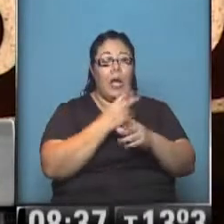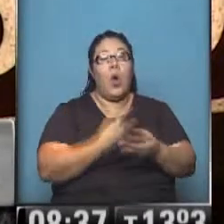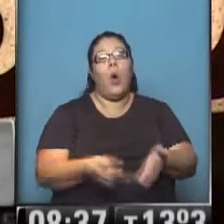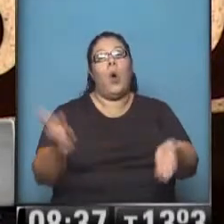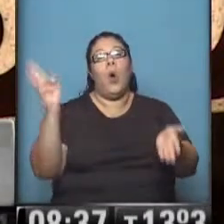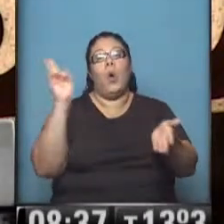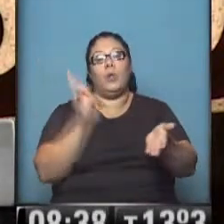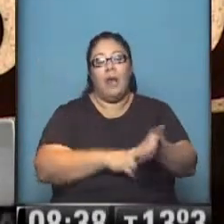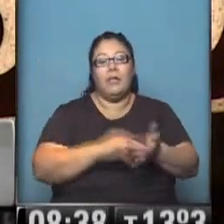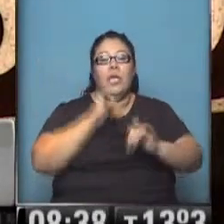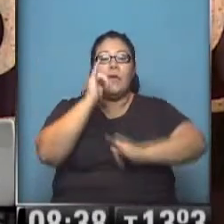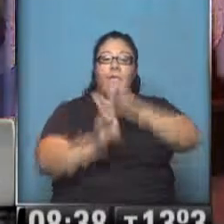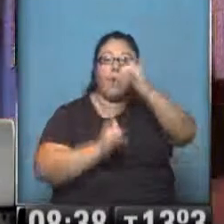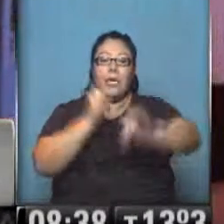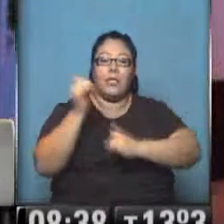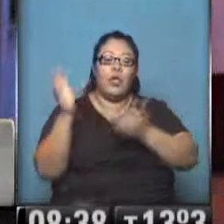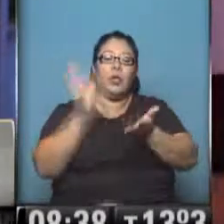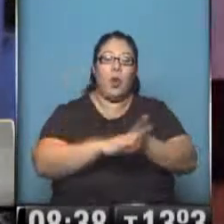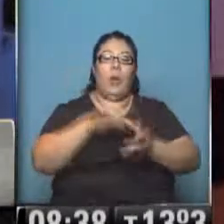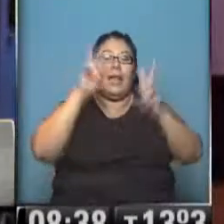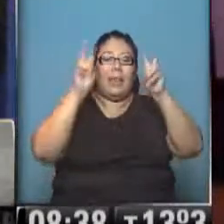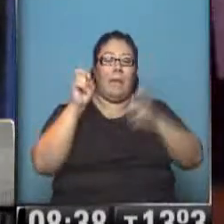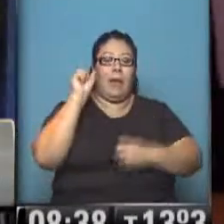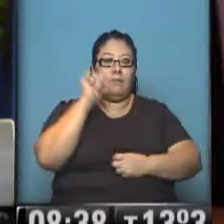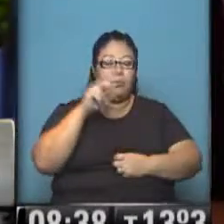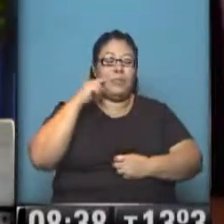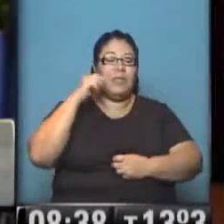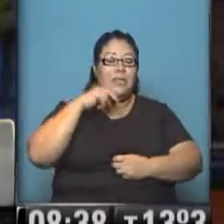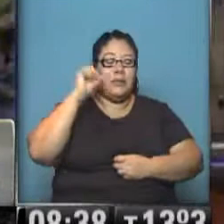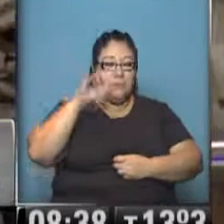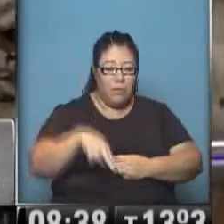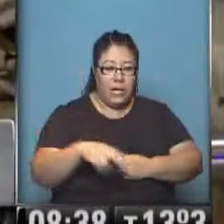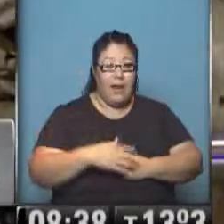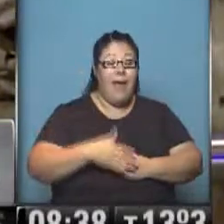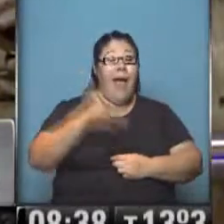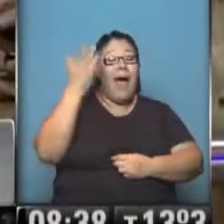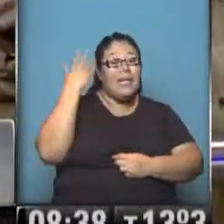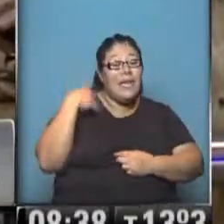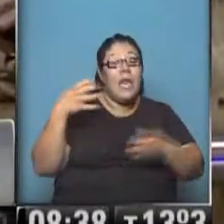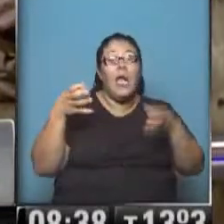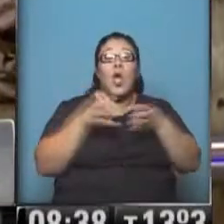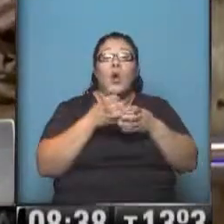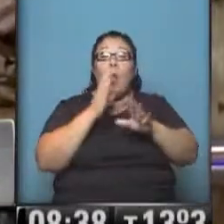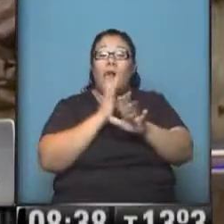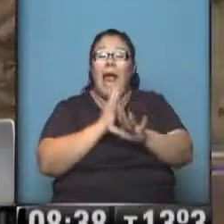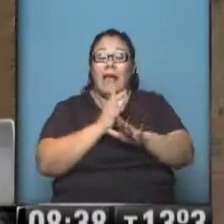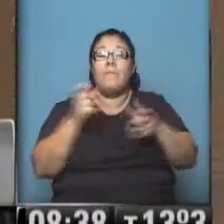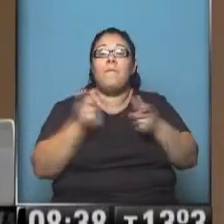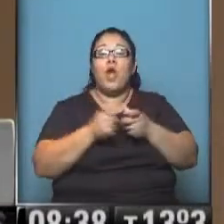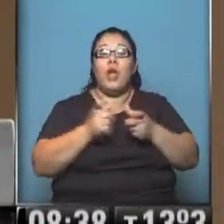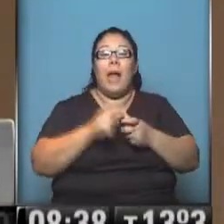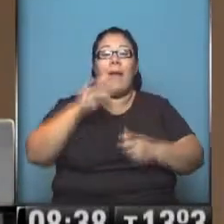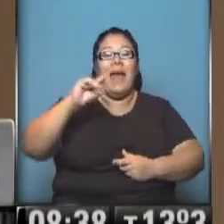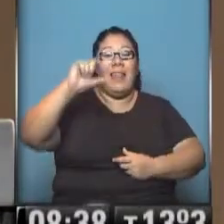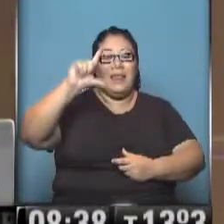vez información referida con esta causa aparentemente habían dicho ayer en el grupo clarín el programa de la nata que habían adulterado las